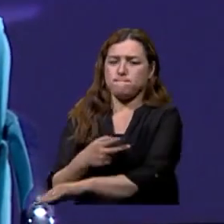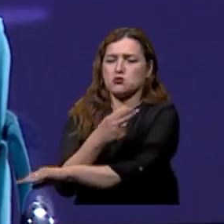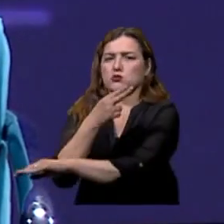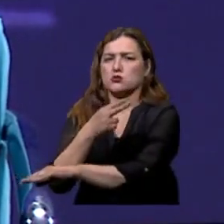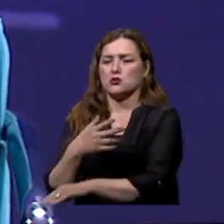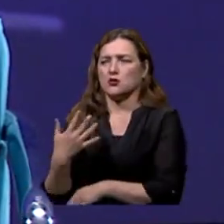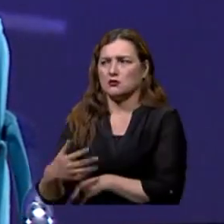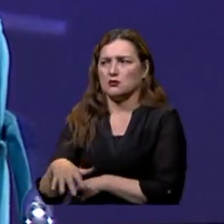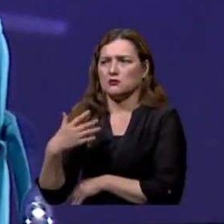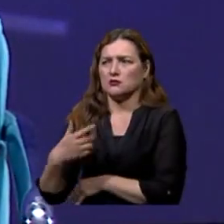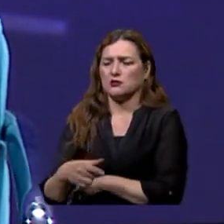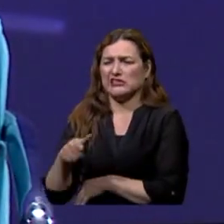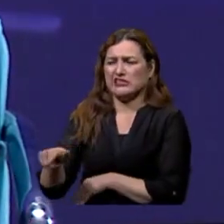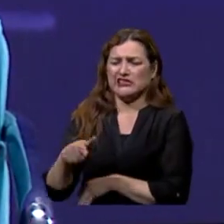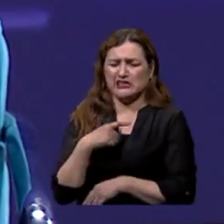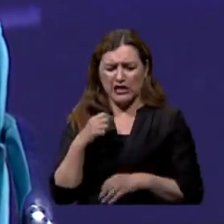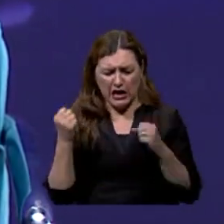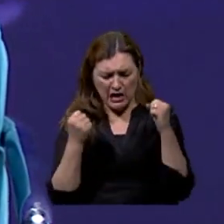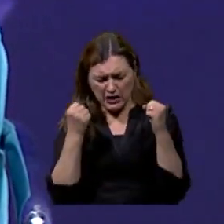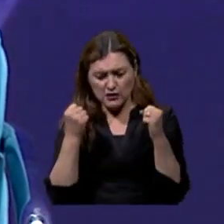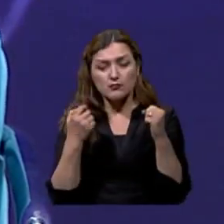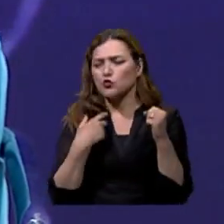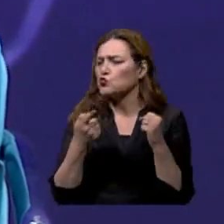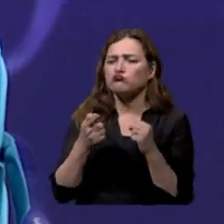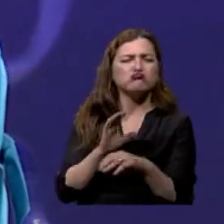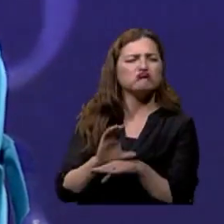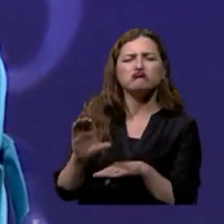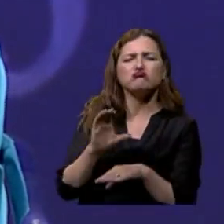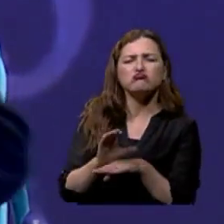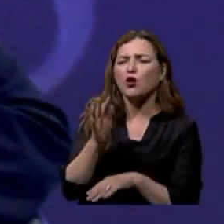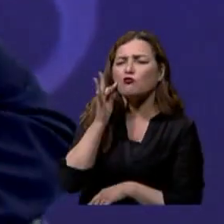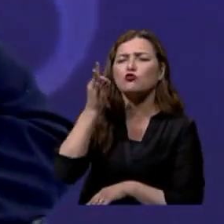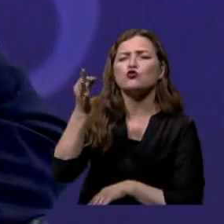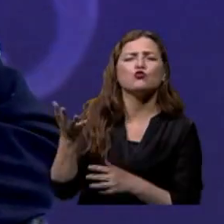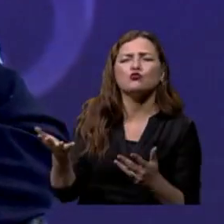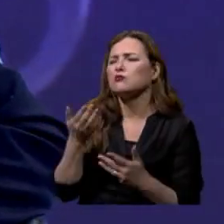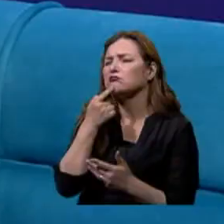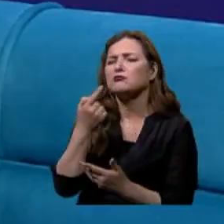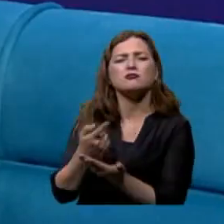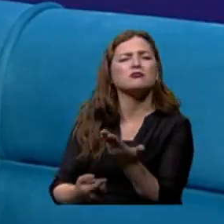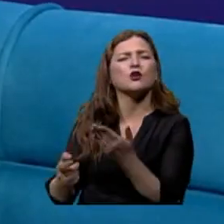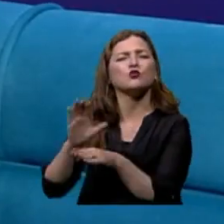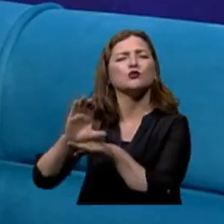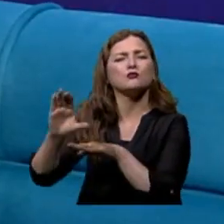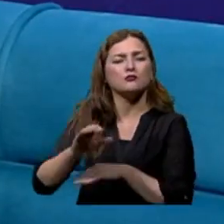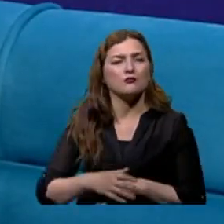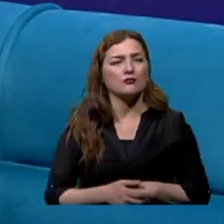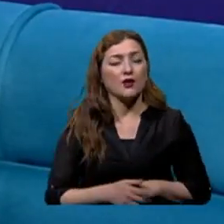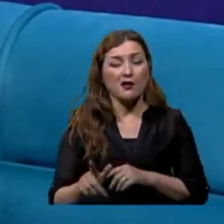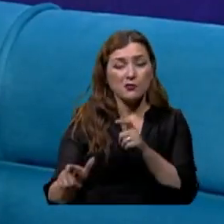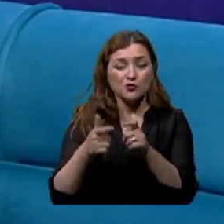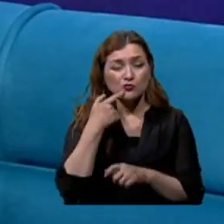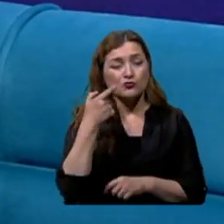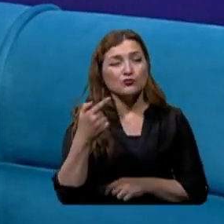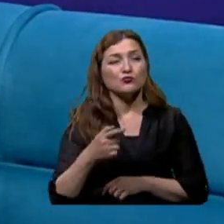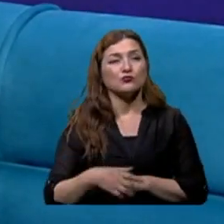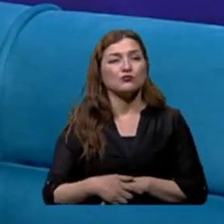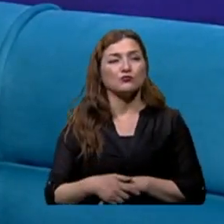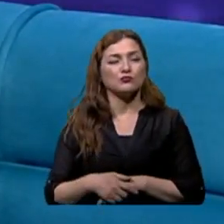una extremidad? ¿Qué le puedes decir sobre ese futuro que tú ya lo has vivido? Bueno, yo lo que le puedo decir